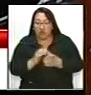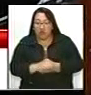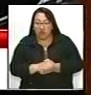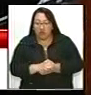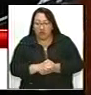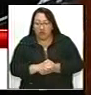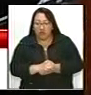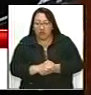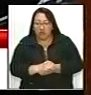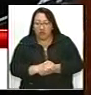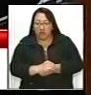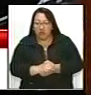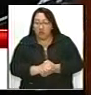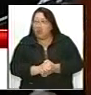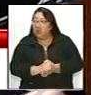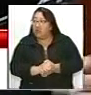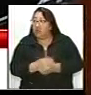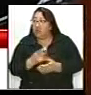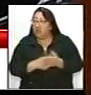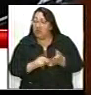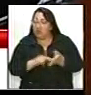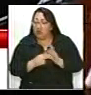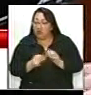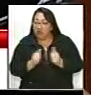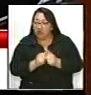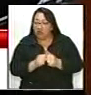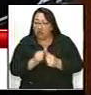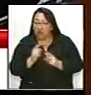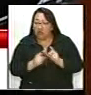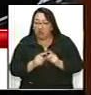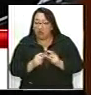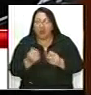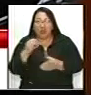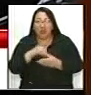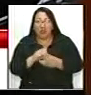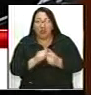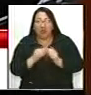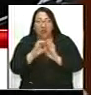grupos parlamentarios, sino que, al derivarse su contenido de la